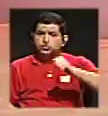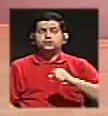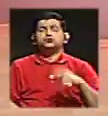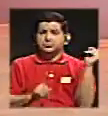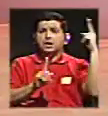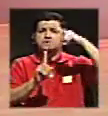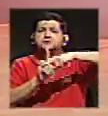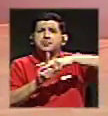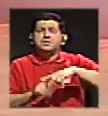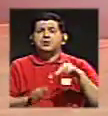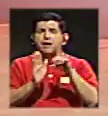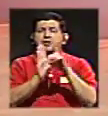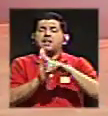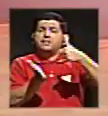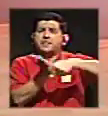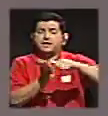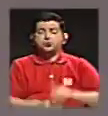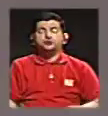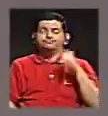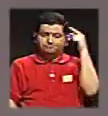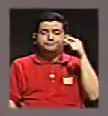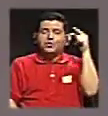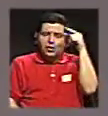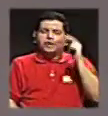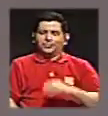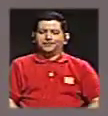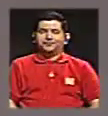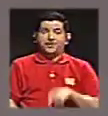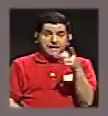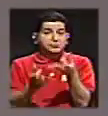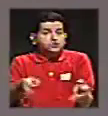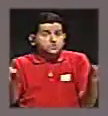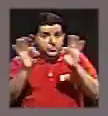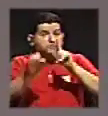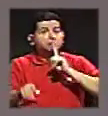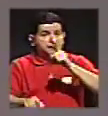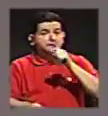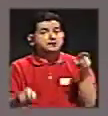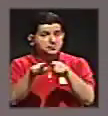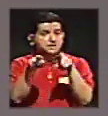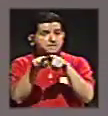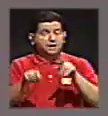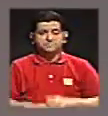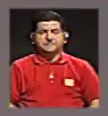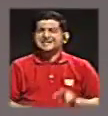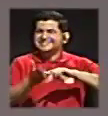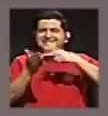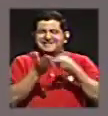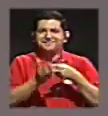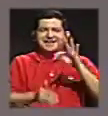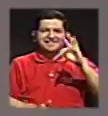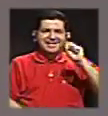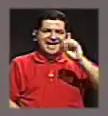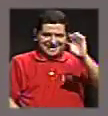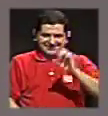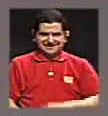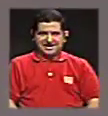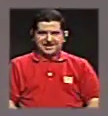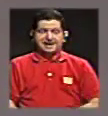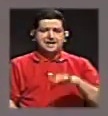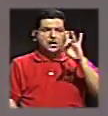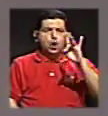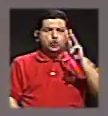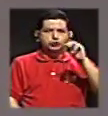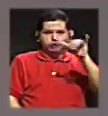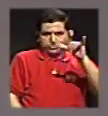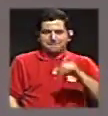ejerciendo el derecho al voto desde luego desde luego y eso es importante decírselos es decir el tribunal supremo de elecciones el 8